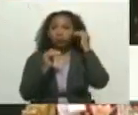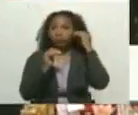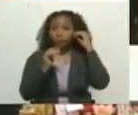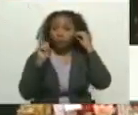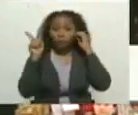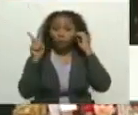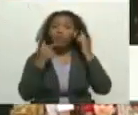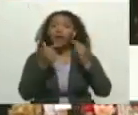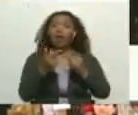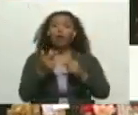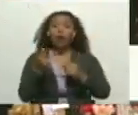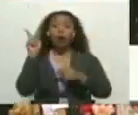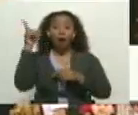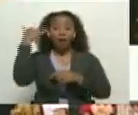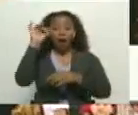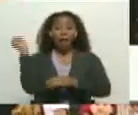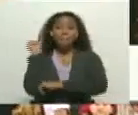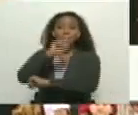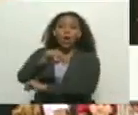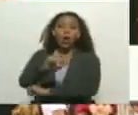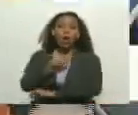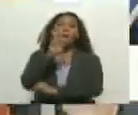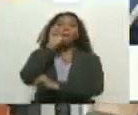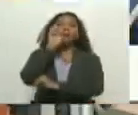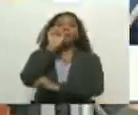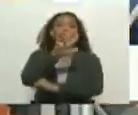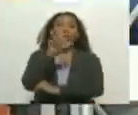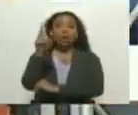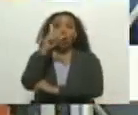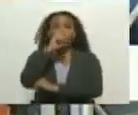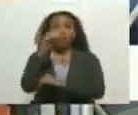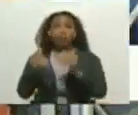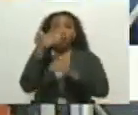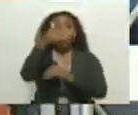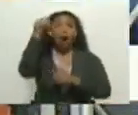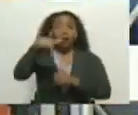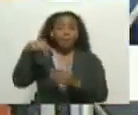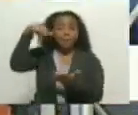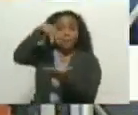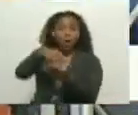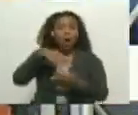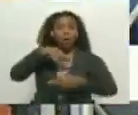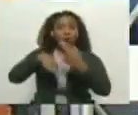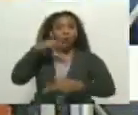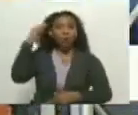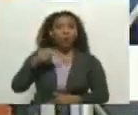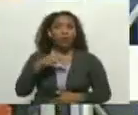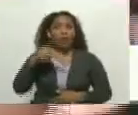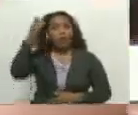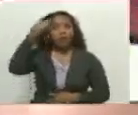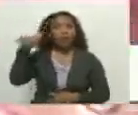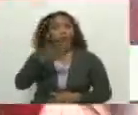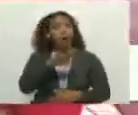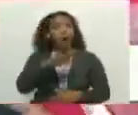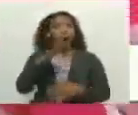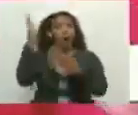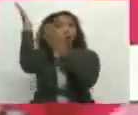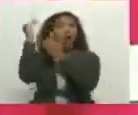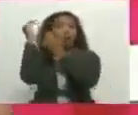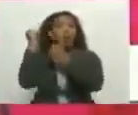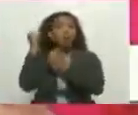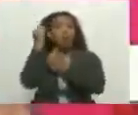derrotaron, bueno, ahí está la derrota. 20, 31 años después, aquí está de pie la revolución bolivariana y el pueblo con sus esperanzas y